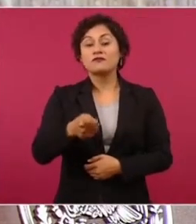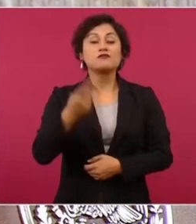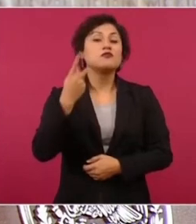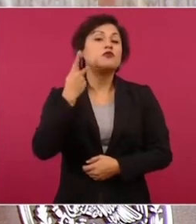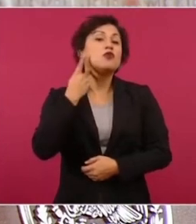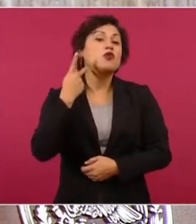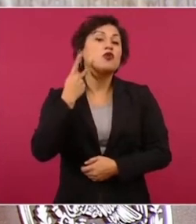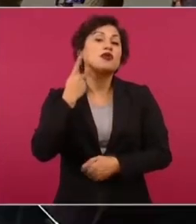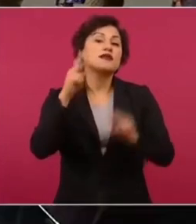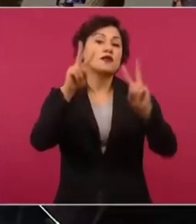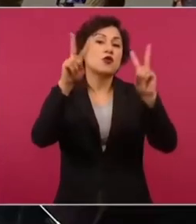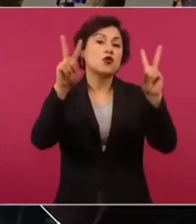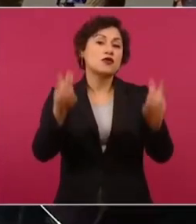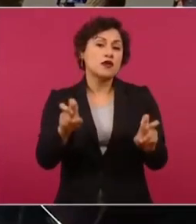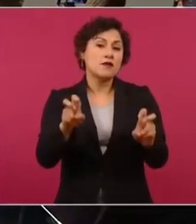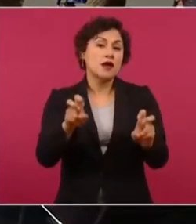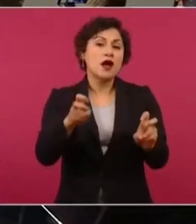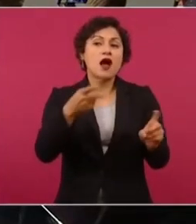porque